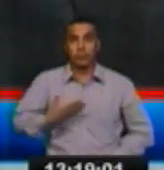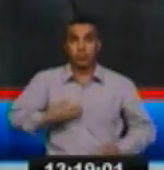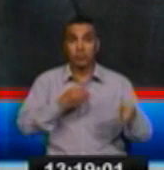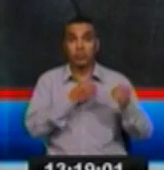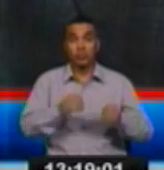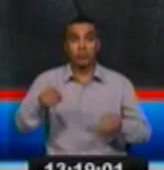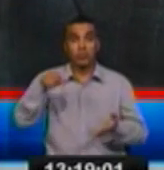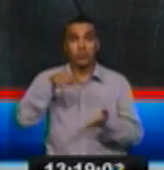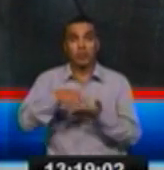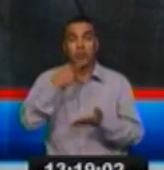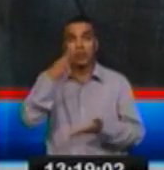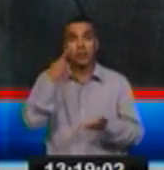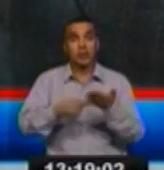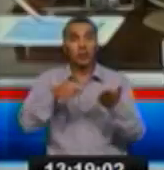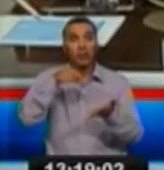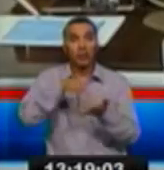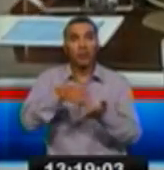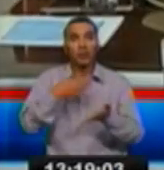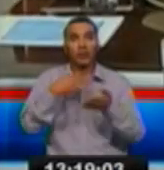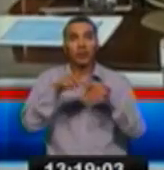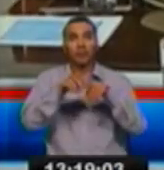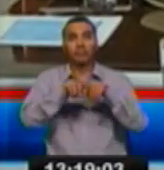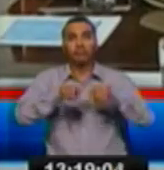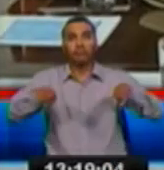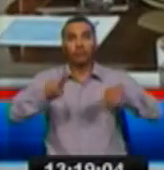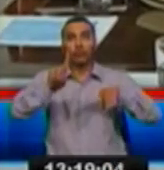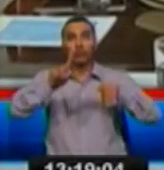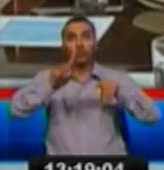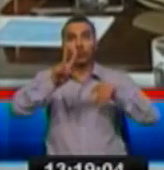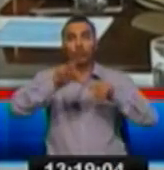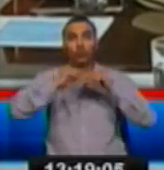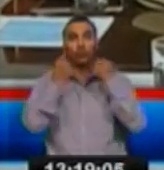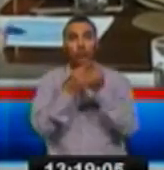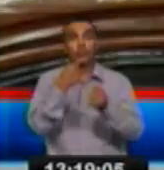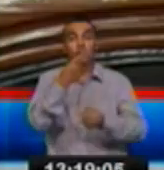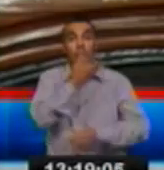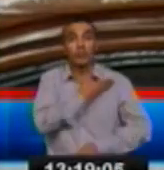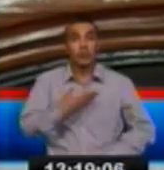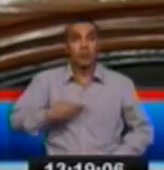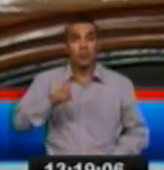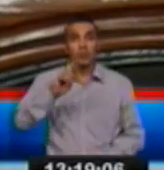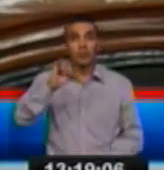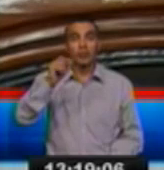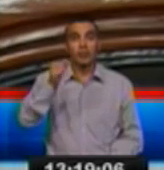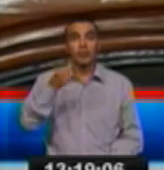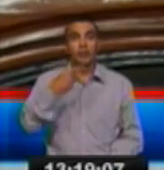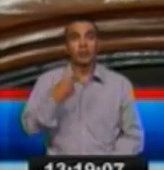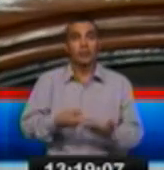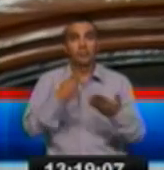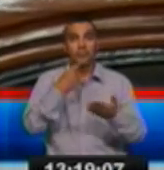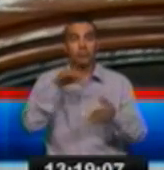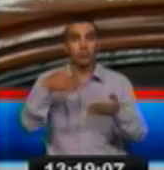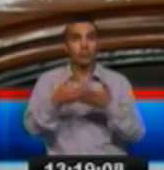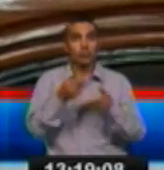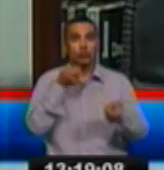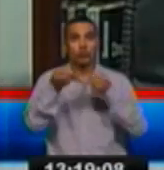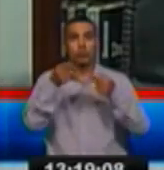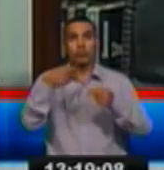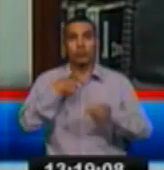Enrique Pita, asegura que el pleno está dividido en dos bandos. Argumenta que la presidenta Diana Tamaind ha acaparado por completo el